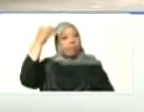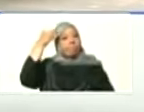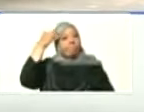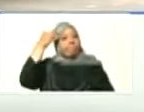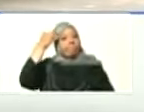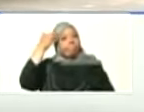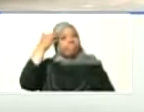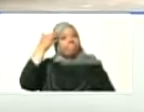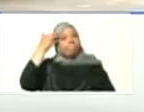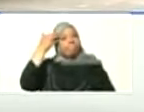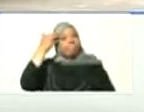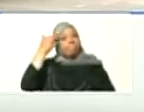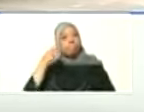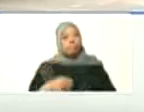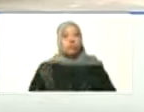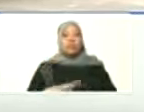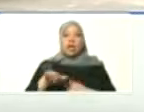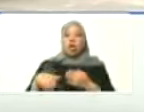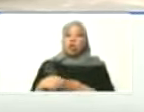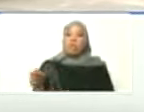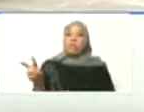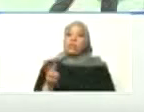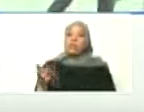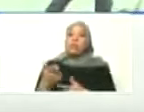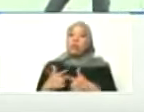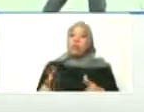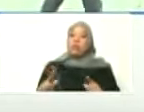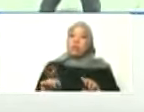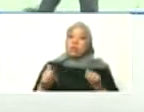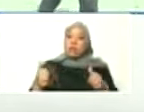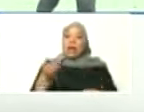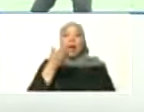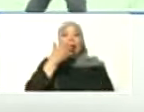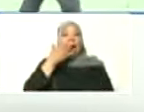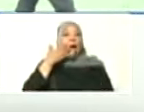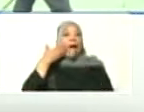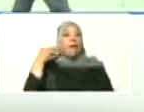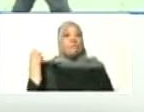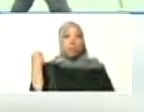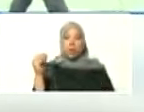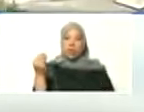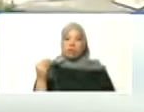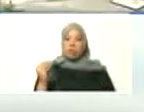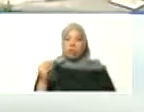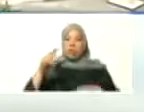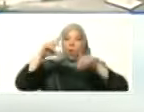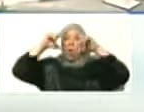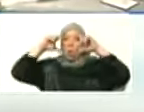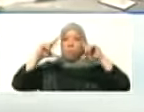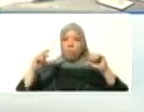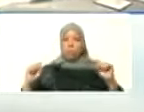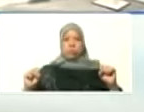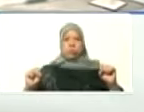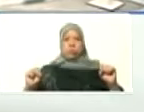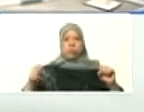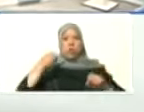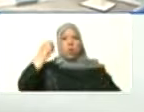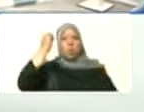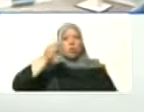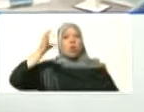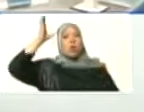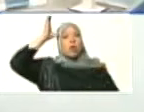de la soberanía general en el país. Apelo a la experiencia, al profesionalismo, al